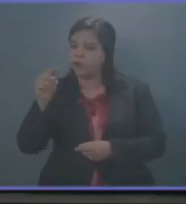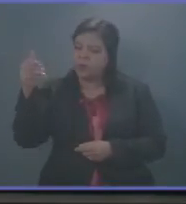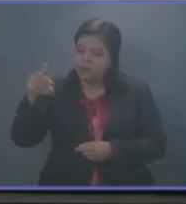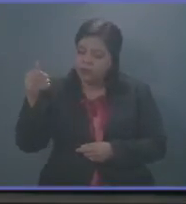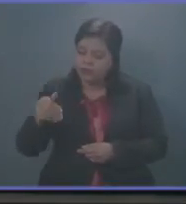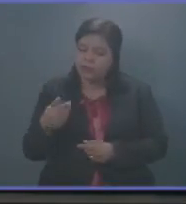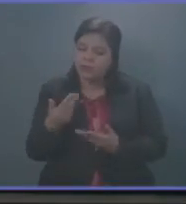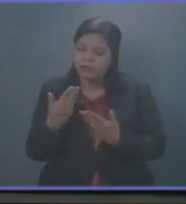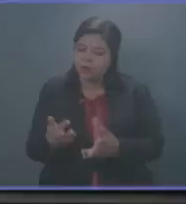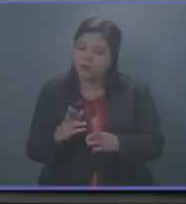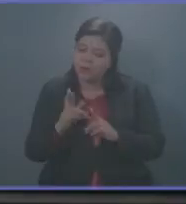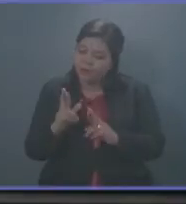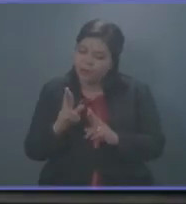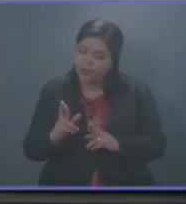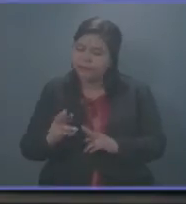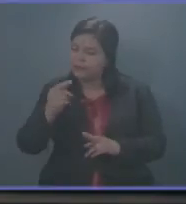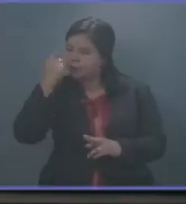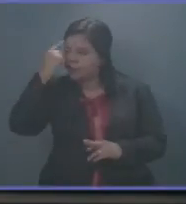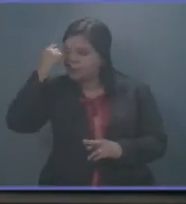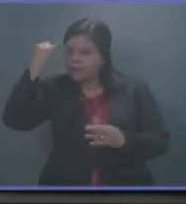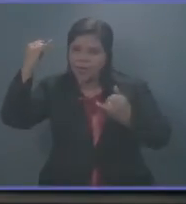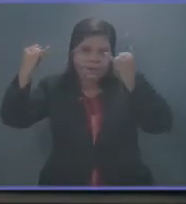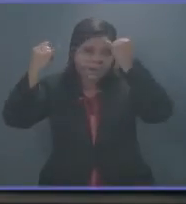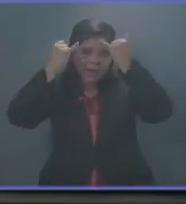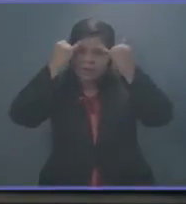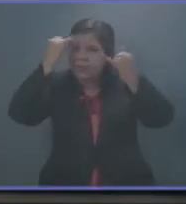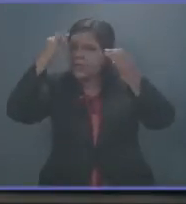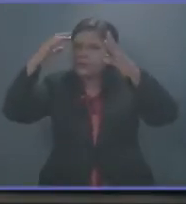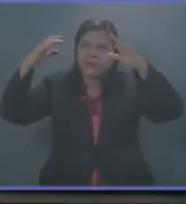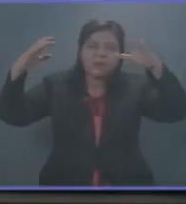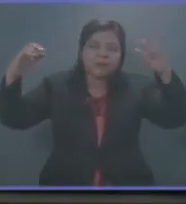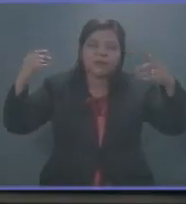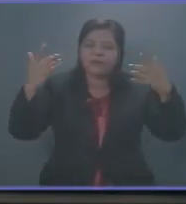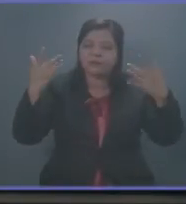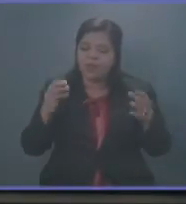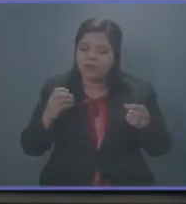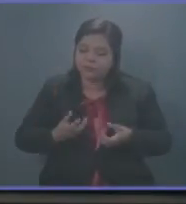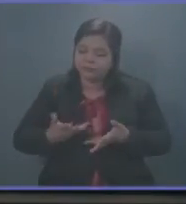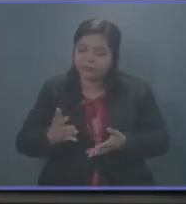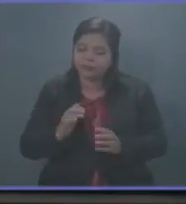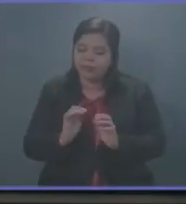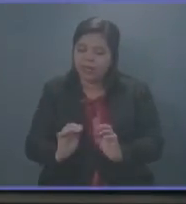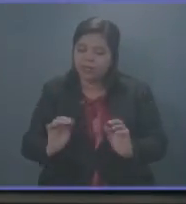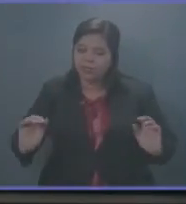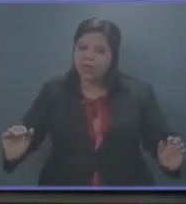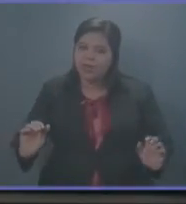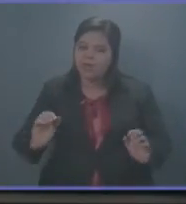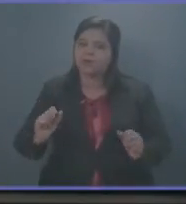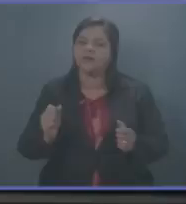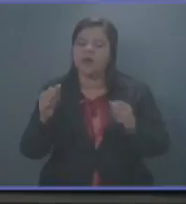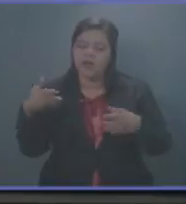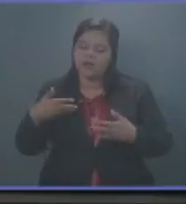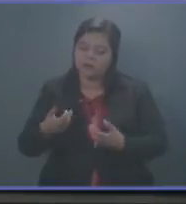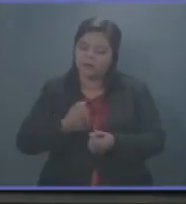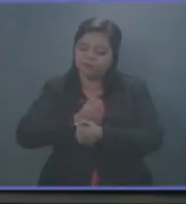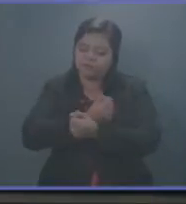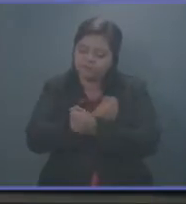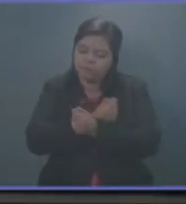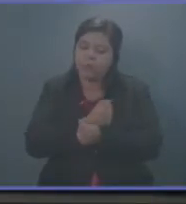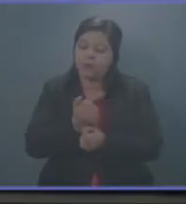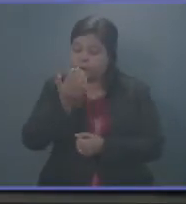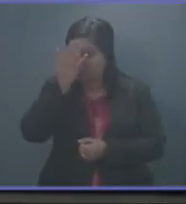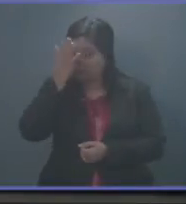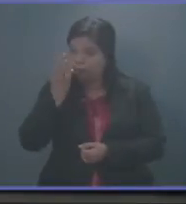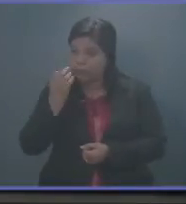crean esperanza, encienden la imaginación e inspiran con amor a las construcciones, a los constructores del mañana. Es por ello que consideramos